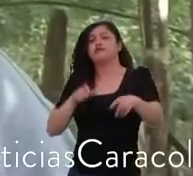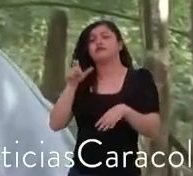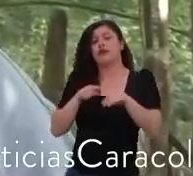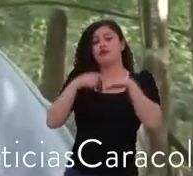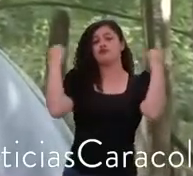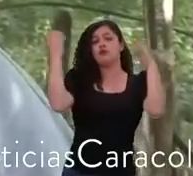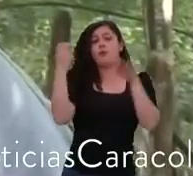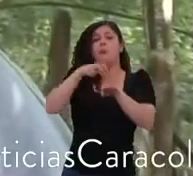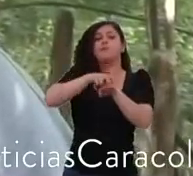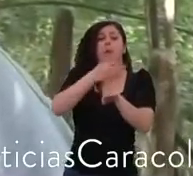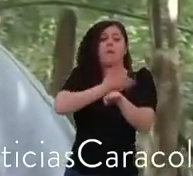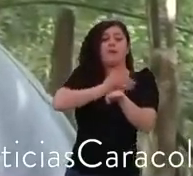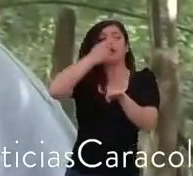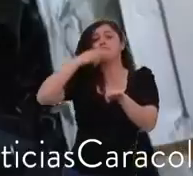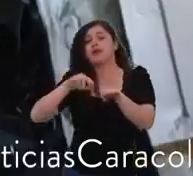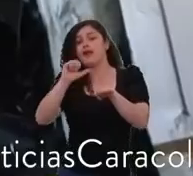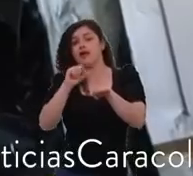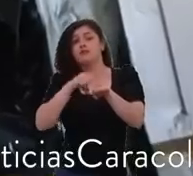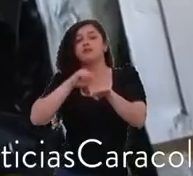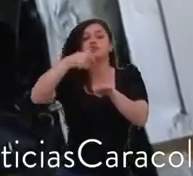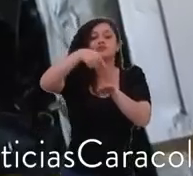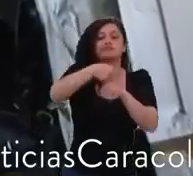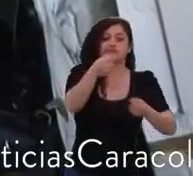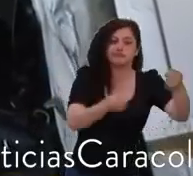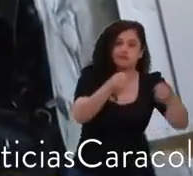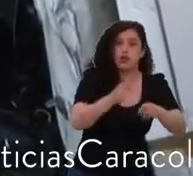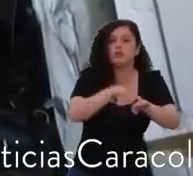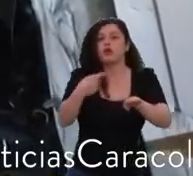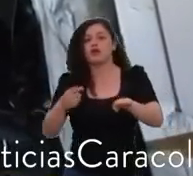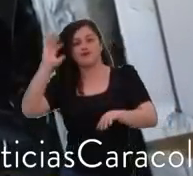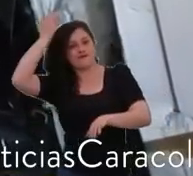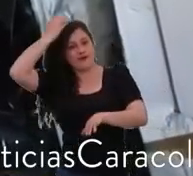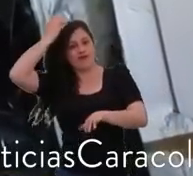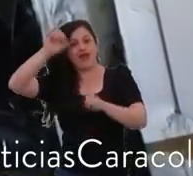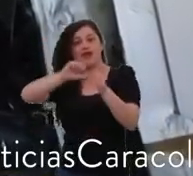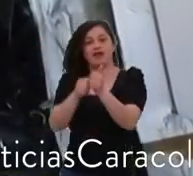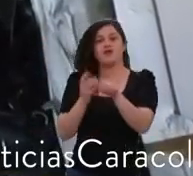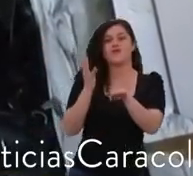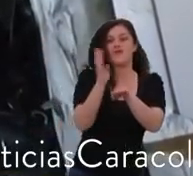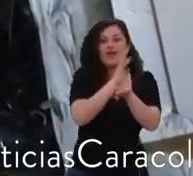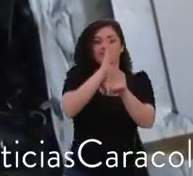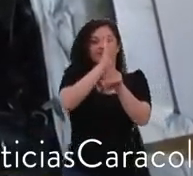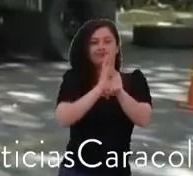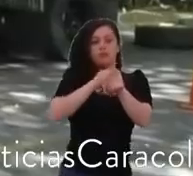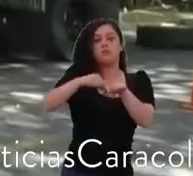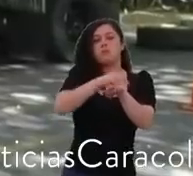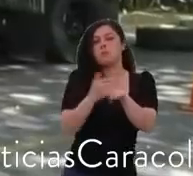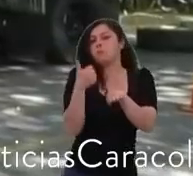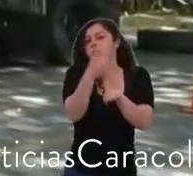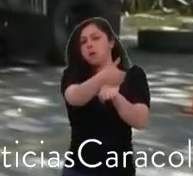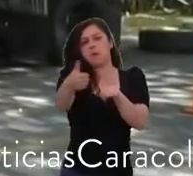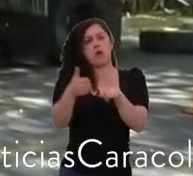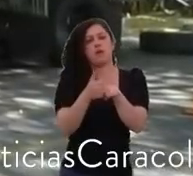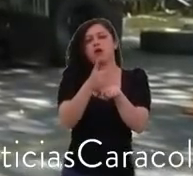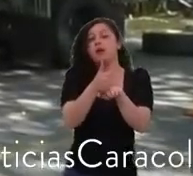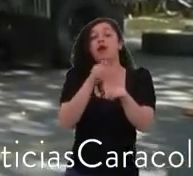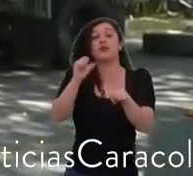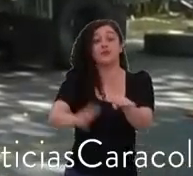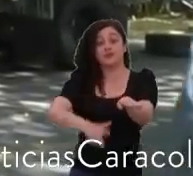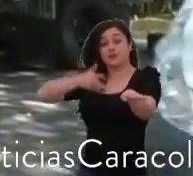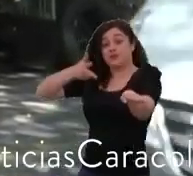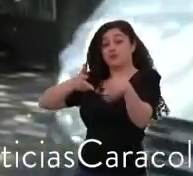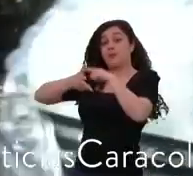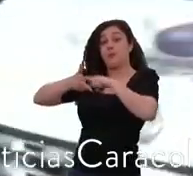el conductor y un auxiliar de enfermería. El conductor del camión resultó ileso y el motociclista herido fue atendido en el hospital